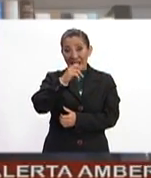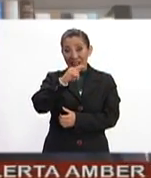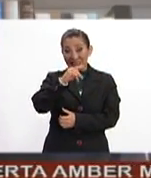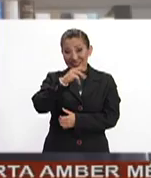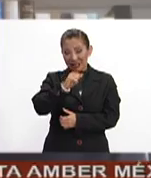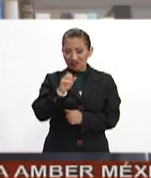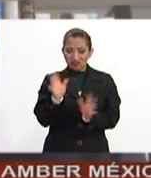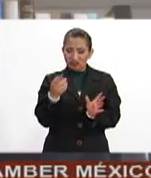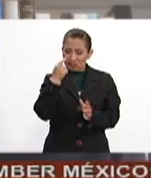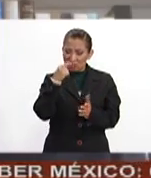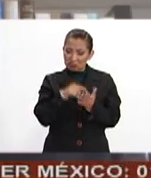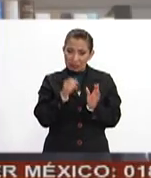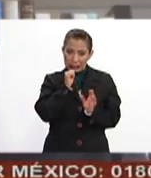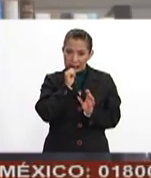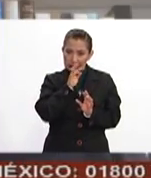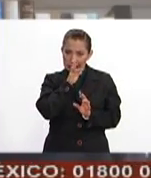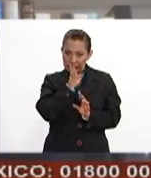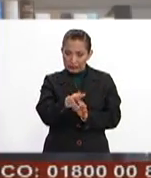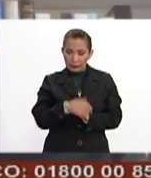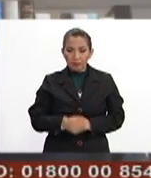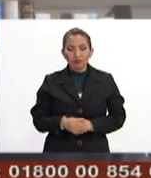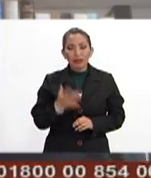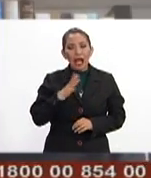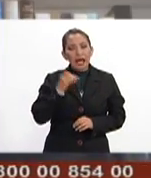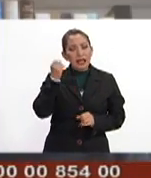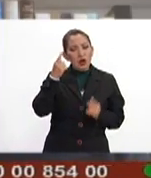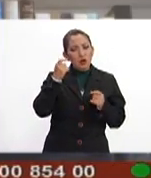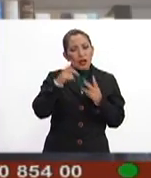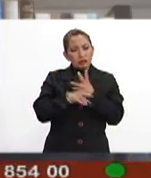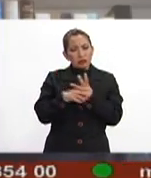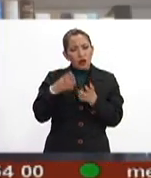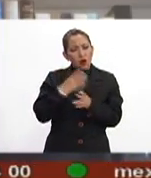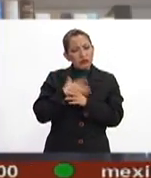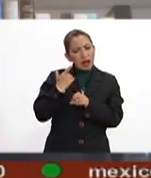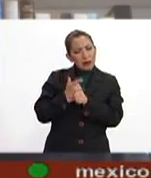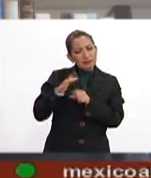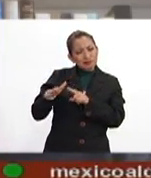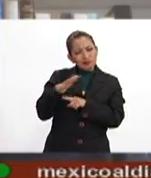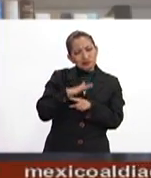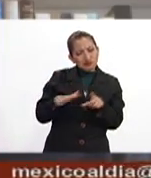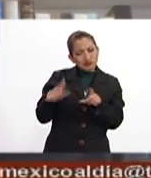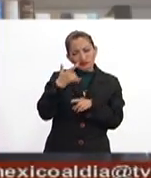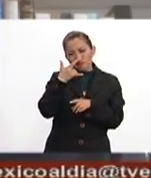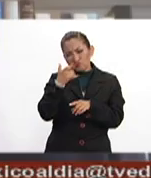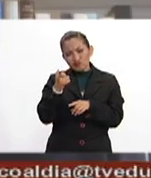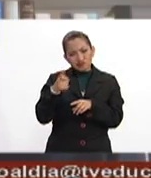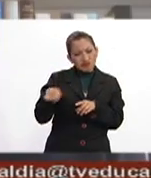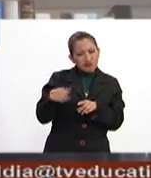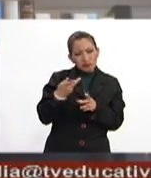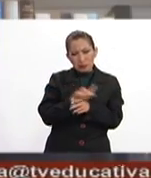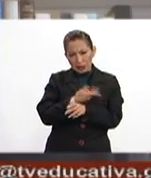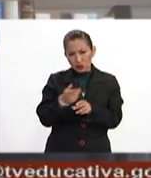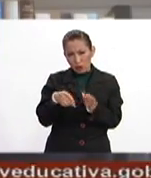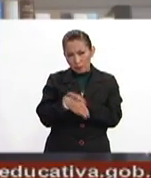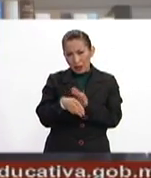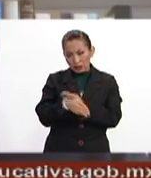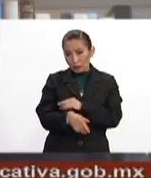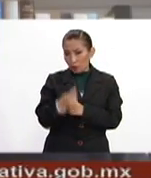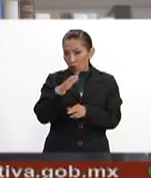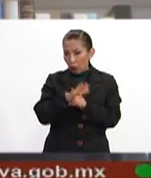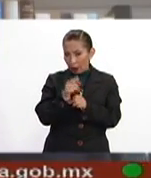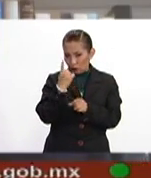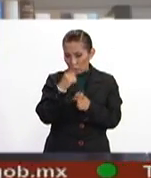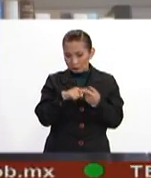que es importante señalar es que hay varios hechos que rodean a este dramático acontecimiento. El